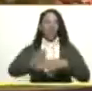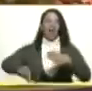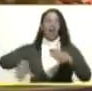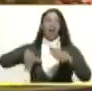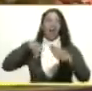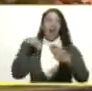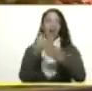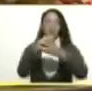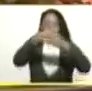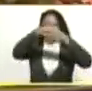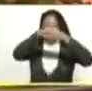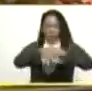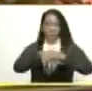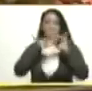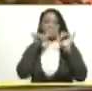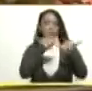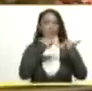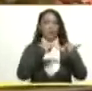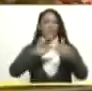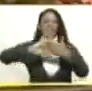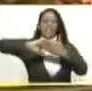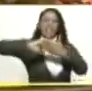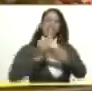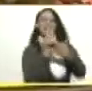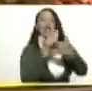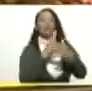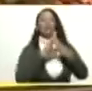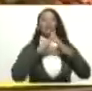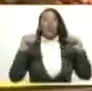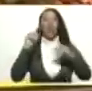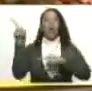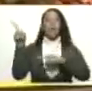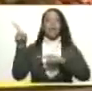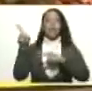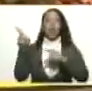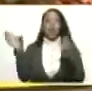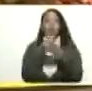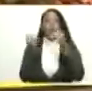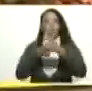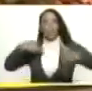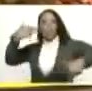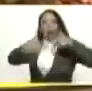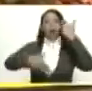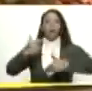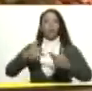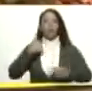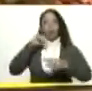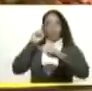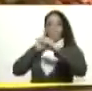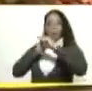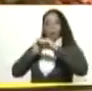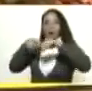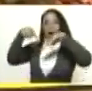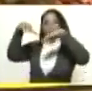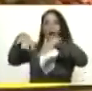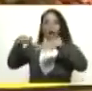la raíz misma para desmembrar todas estas mafias que hemos descubierto con las manos en la masa.